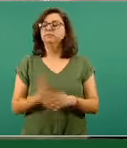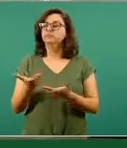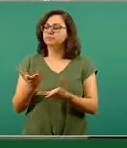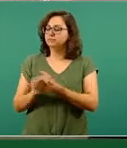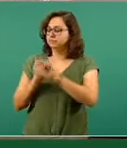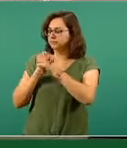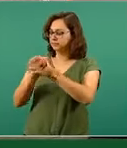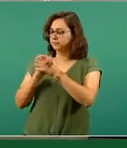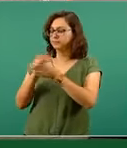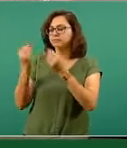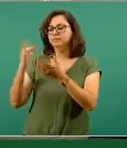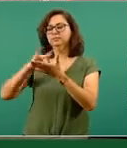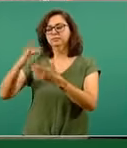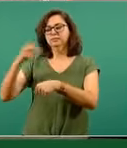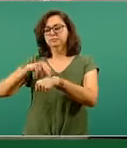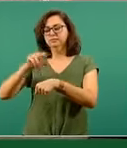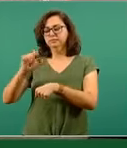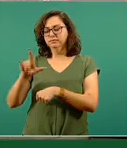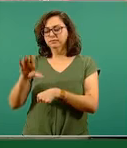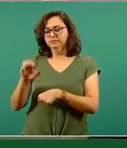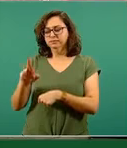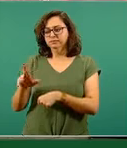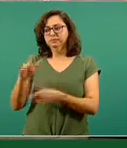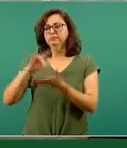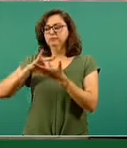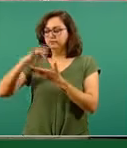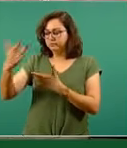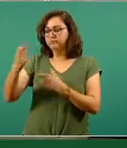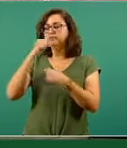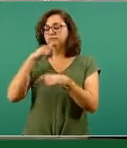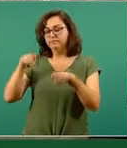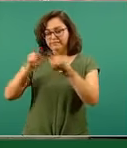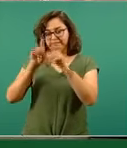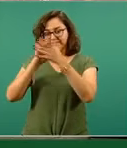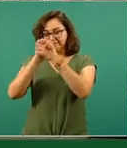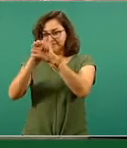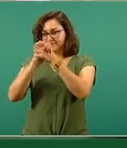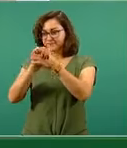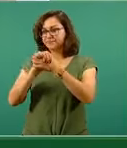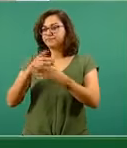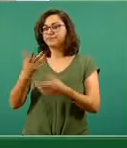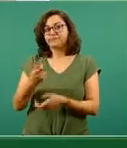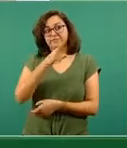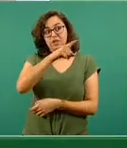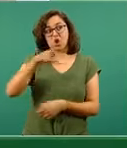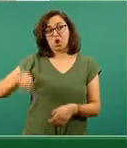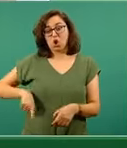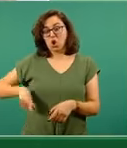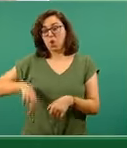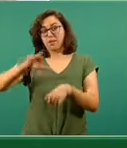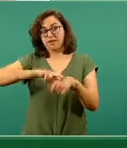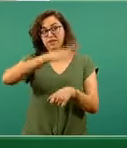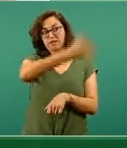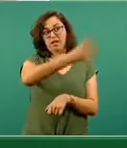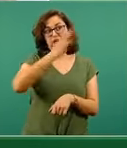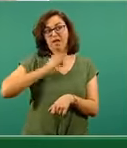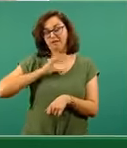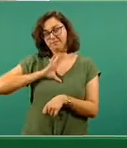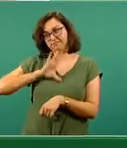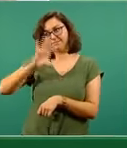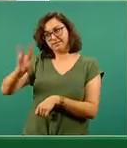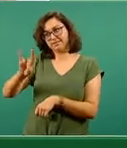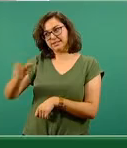muchas gracias al doctor Alcocer, agradecerle y también enviarle un saludo parte del gobernador, el licenciado Diego Sinué Rodríguez Vallejo,